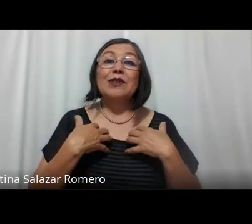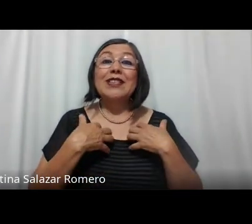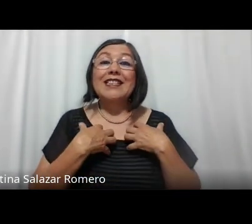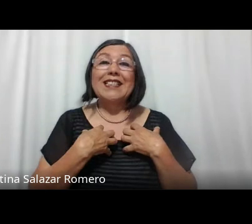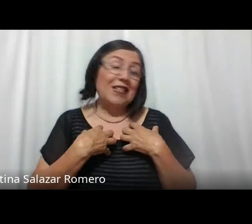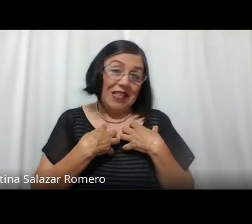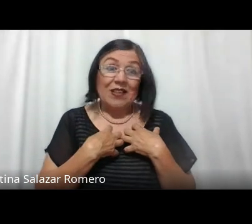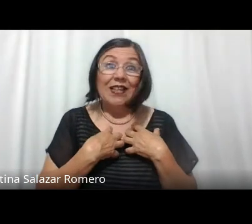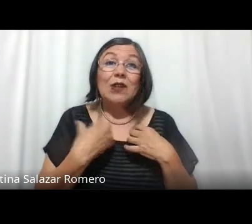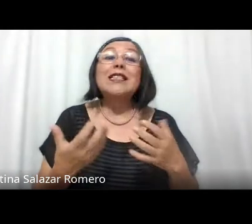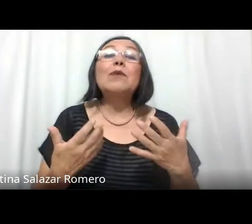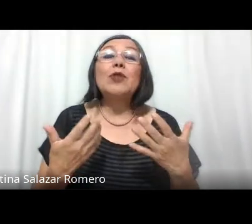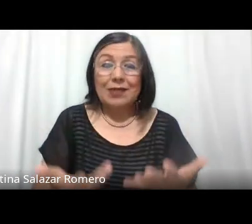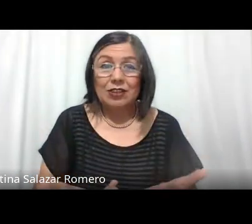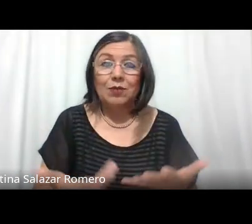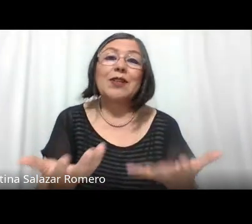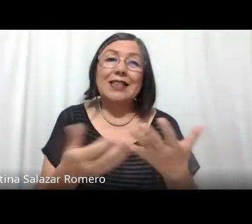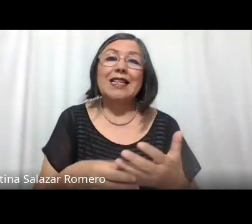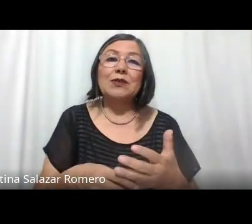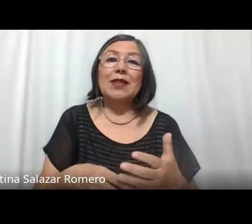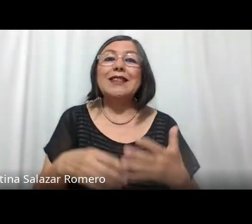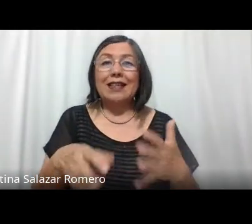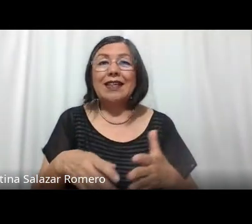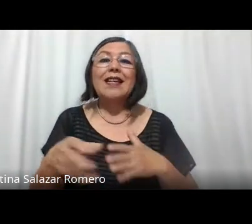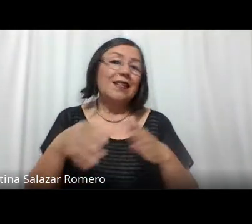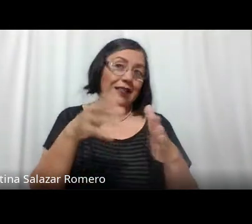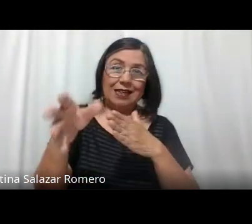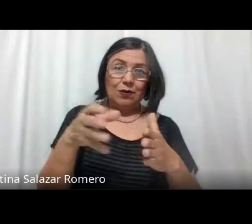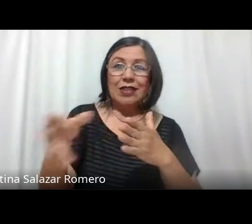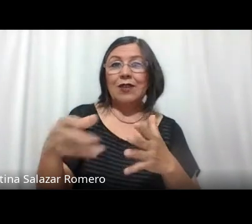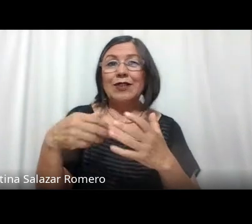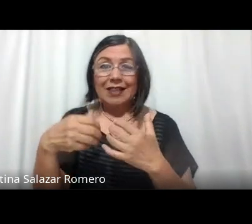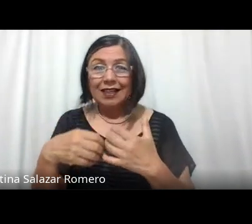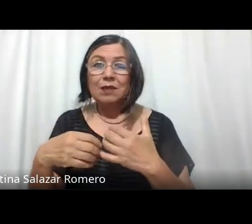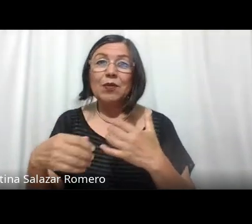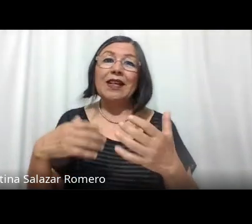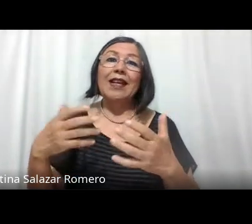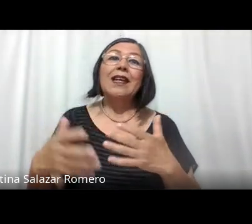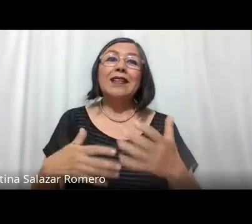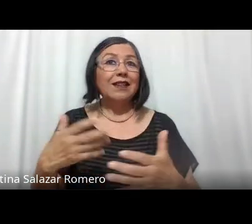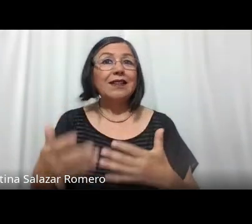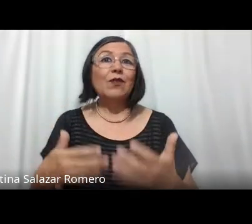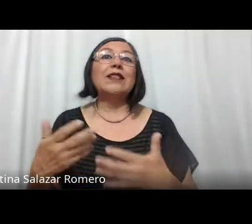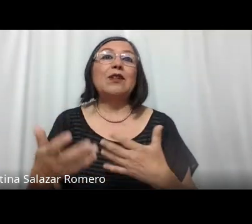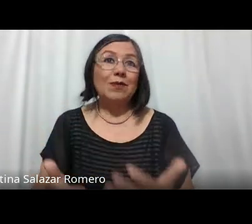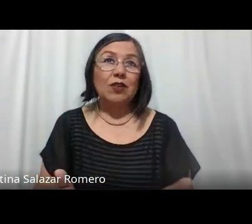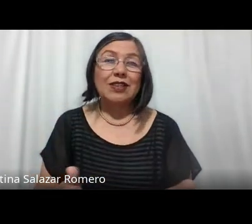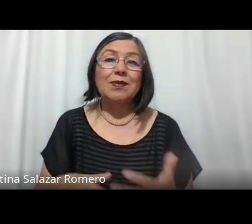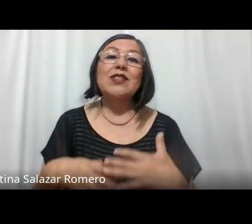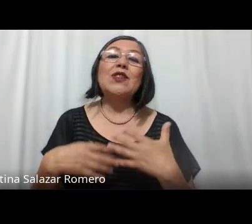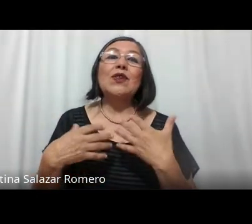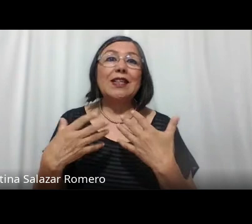importante que ustedes identifiquen cuál es la motivación por la que están ustedes aquí. Ya he escuchado que están aquí porque quieren ofrecer un